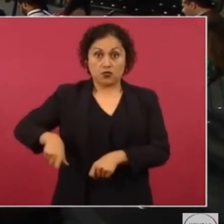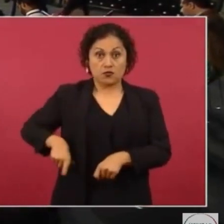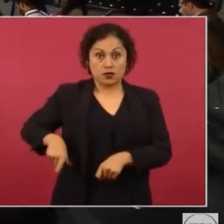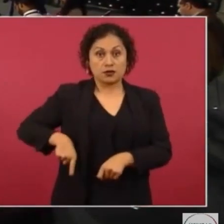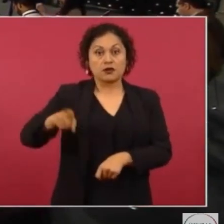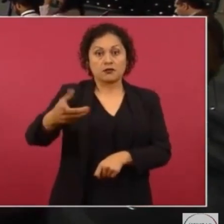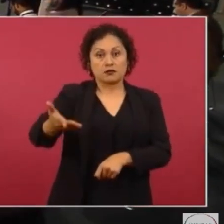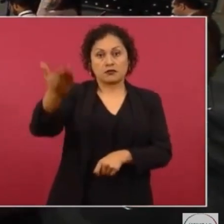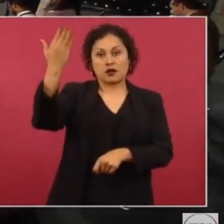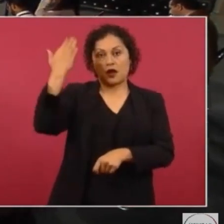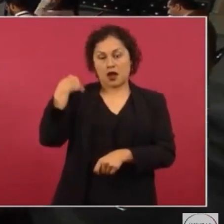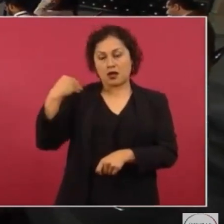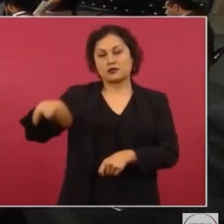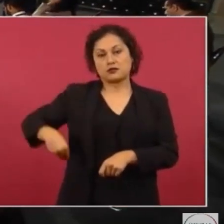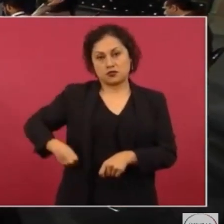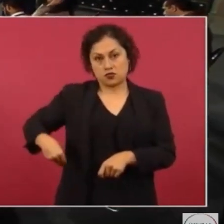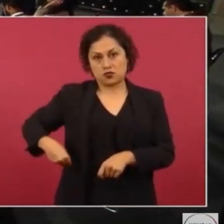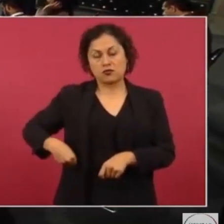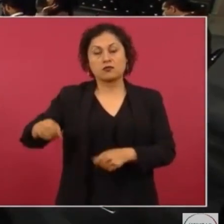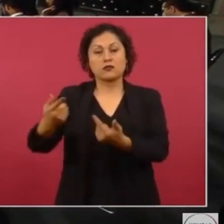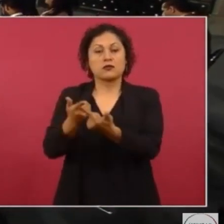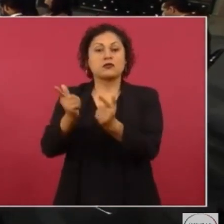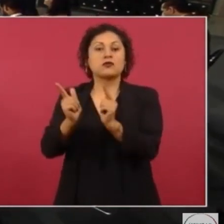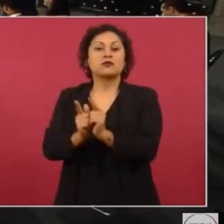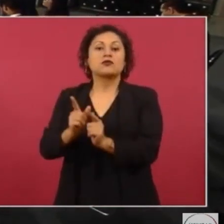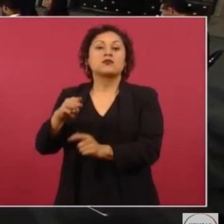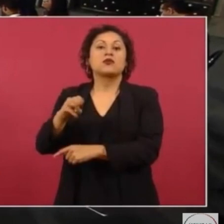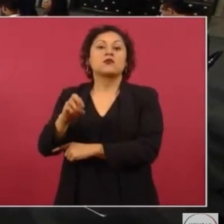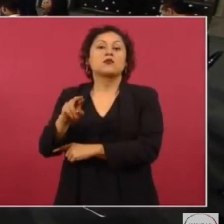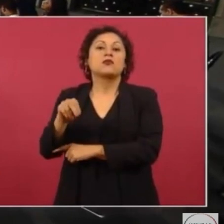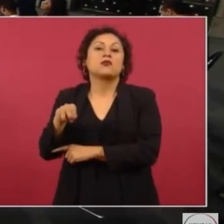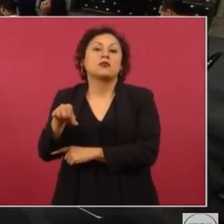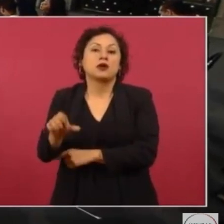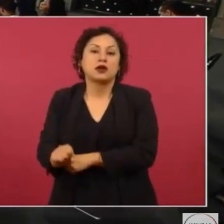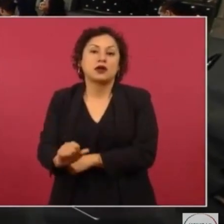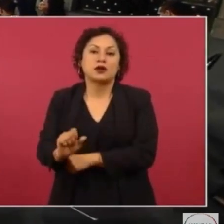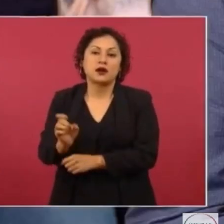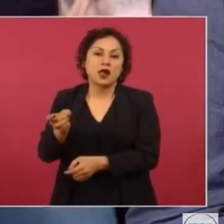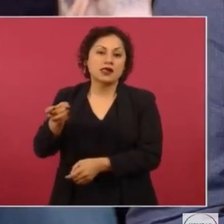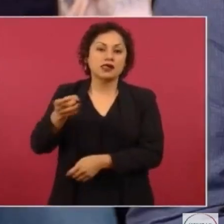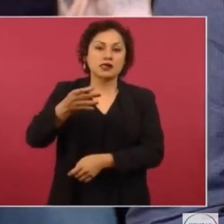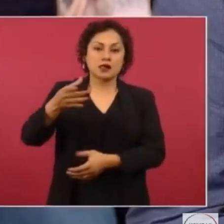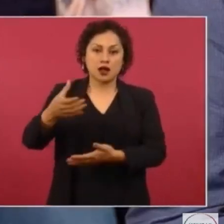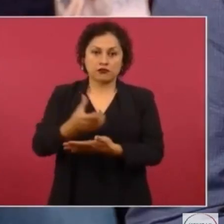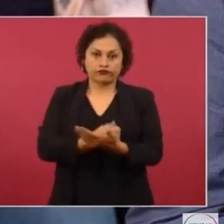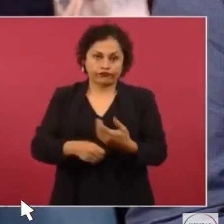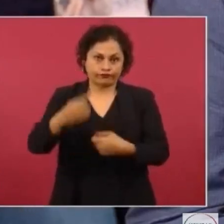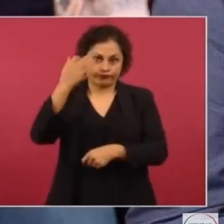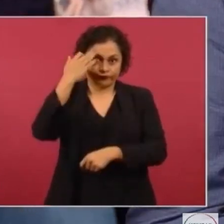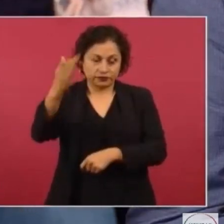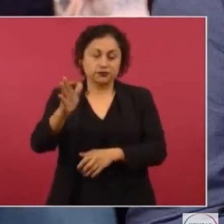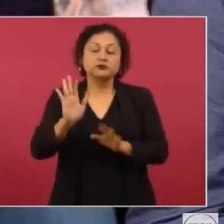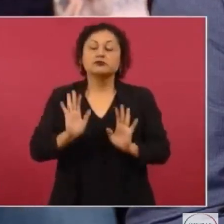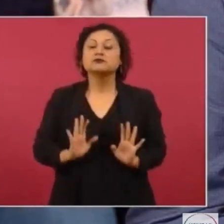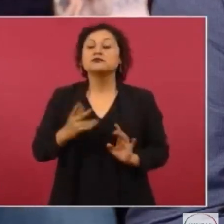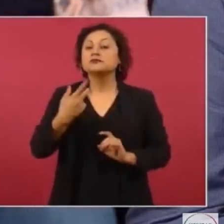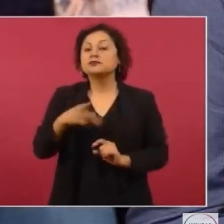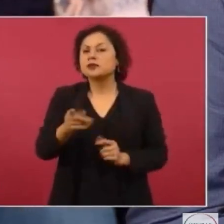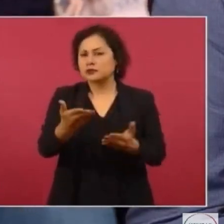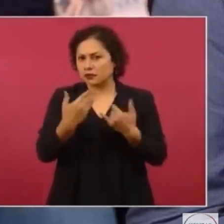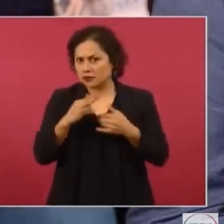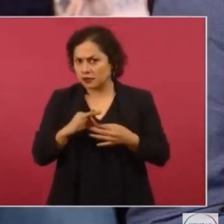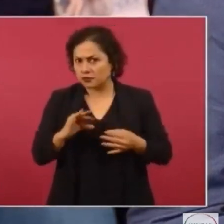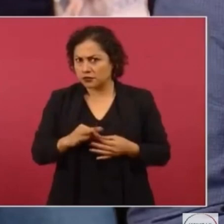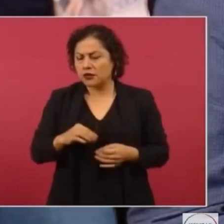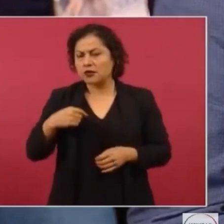se le adelantaron adentro de Morena y a lo mejor nos puede platicar un poquito de eso. La pregunta en concreto es, ¿se trastocaron o no se